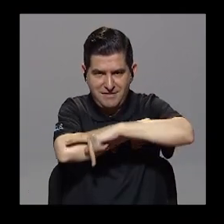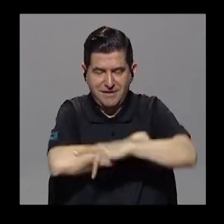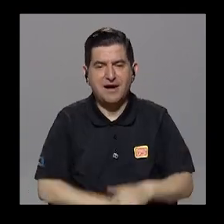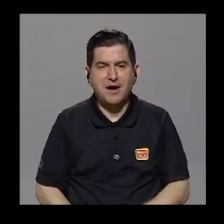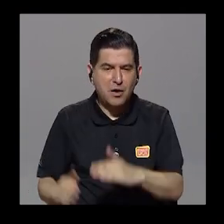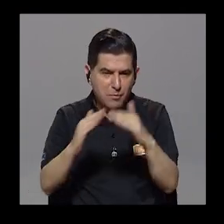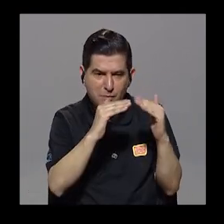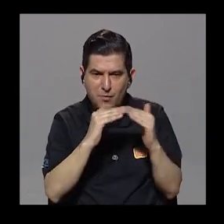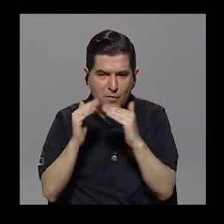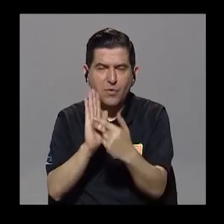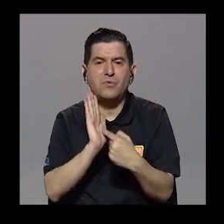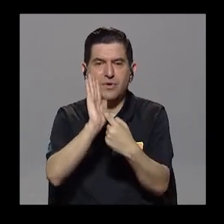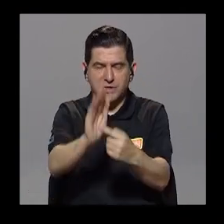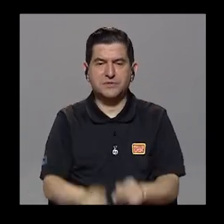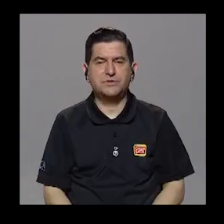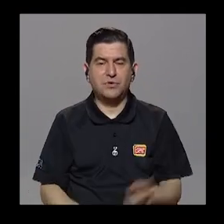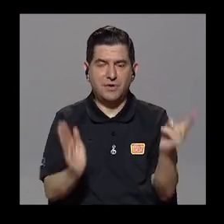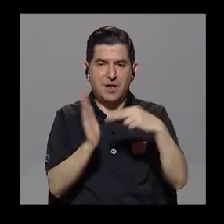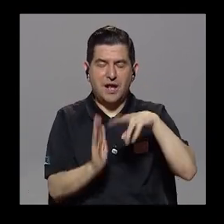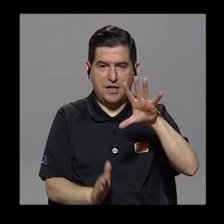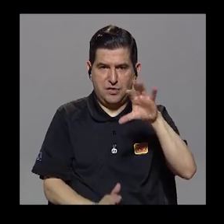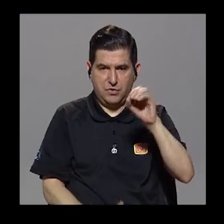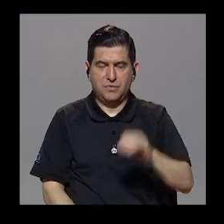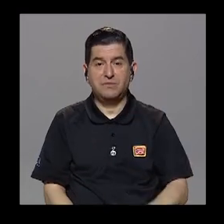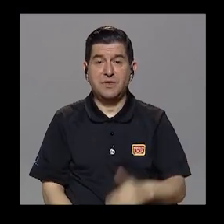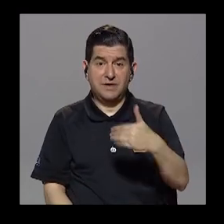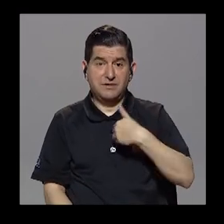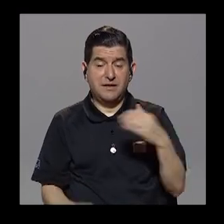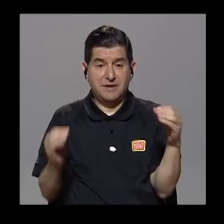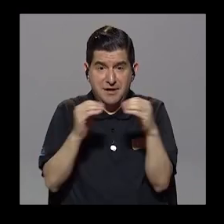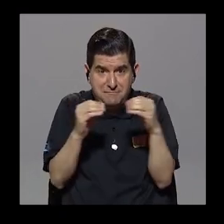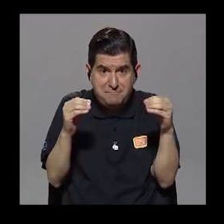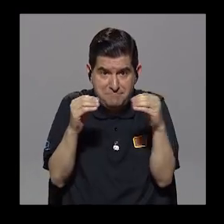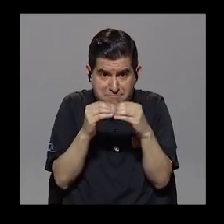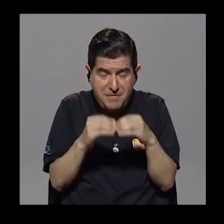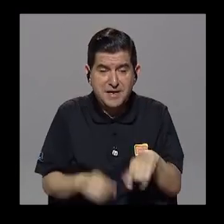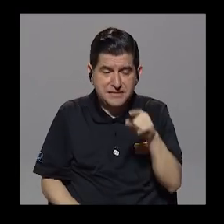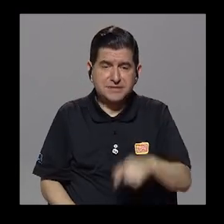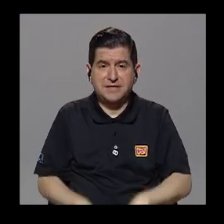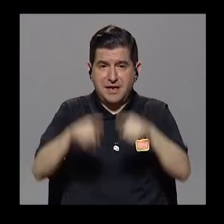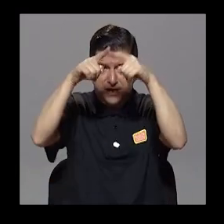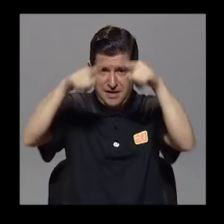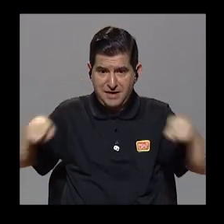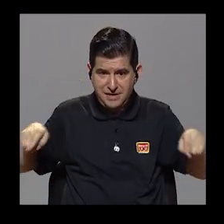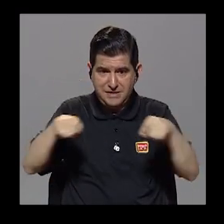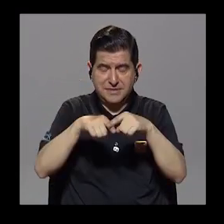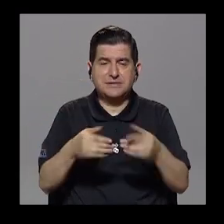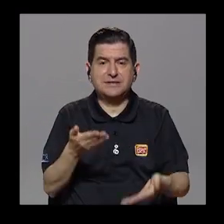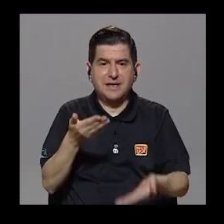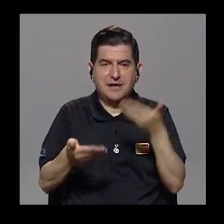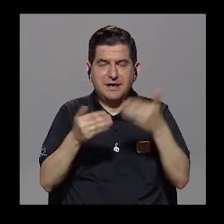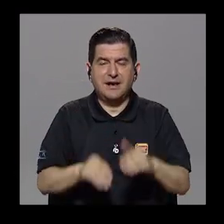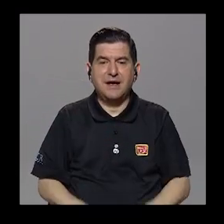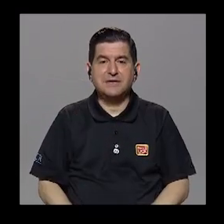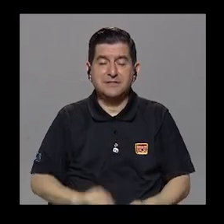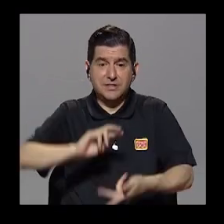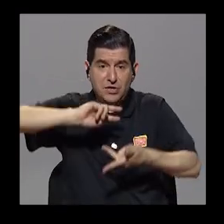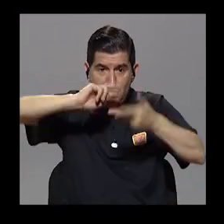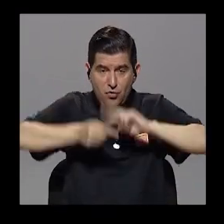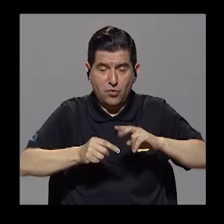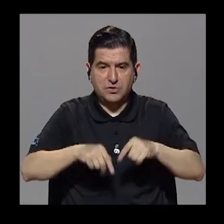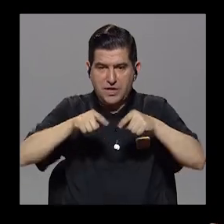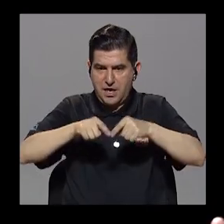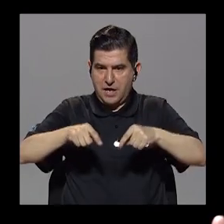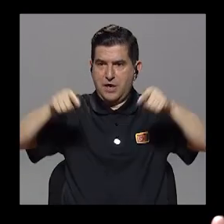país. La demografía demuestra que al 2050 vamos a tener más que esa pirámide, casi una copa rebosante donde los mayores